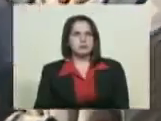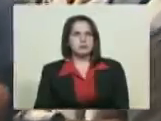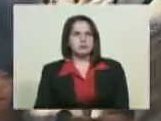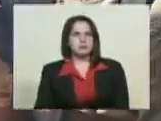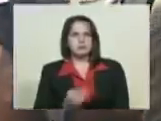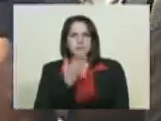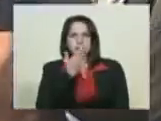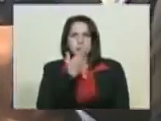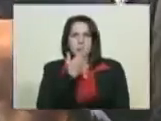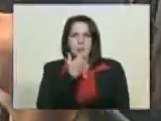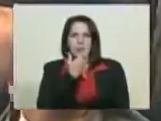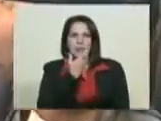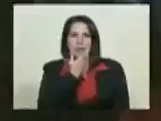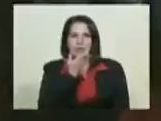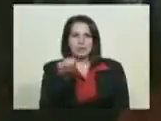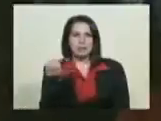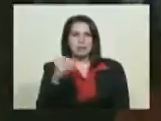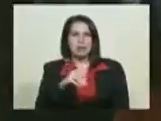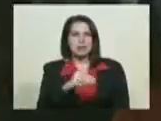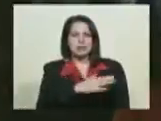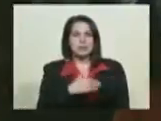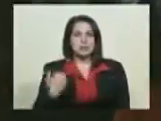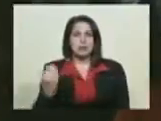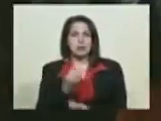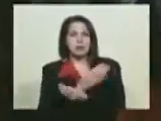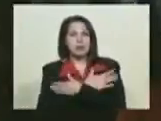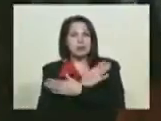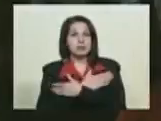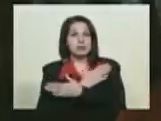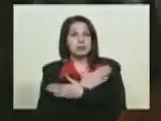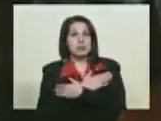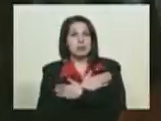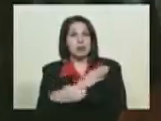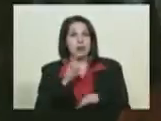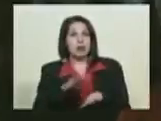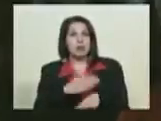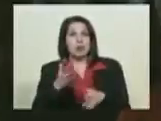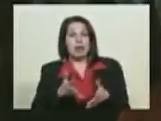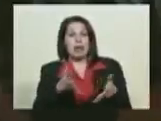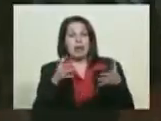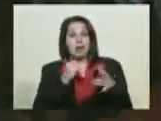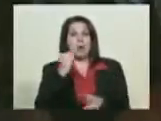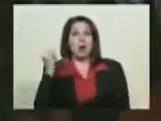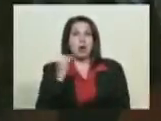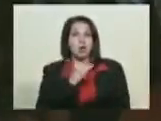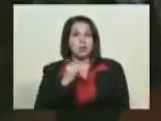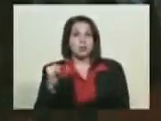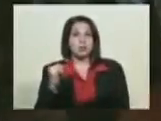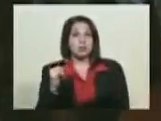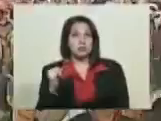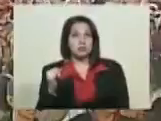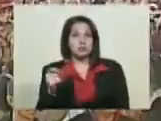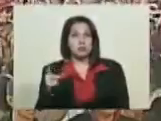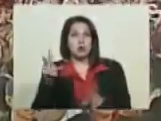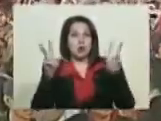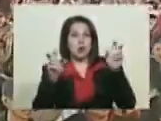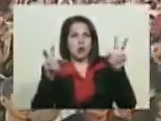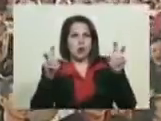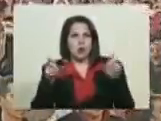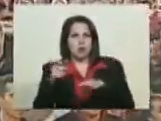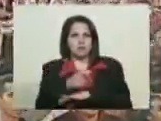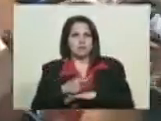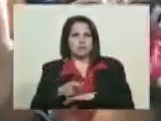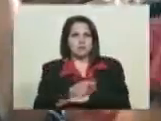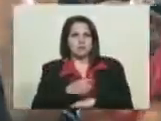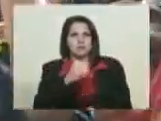Y además, quiero felicitar porque hemos ganado al Zulia, al nuevo gobernador del